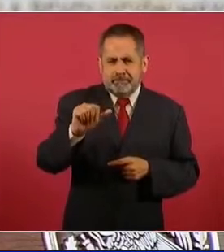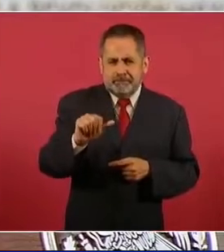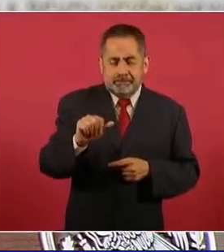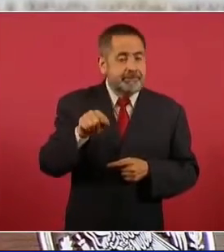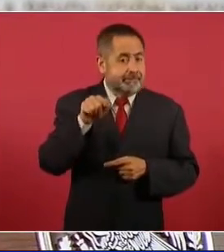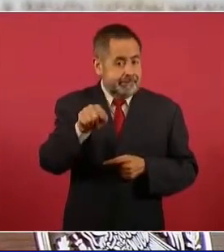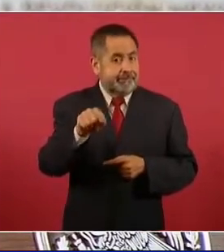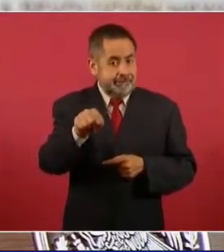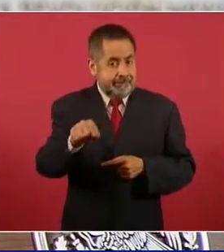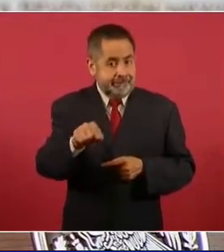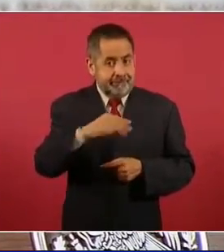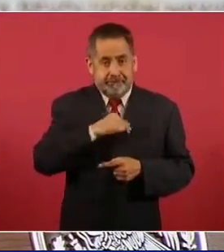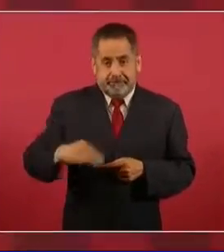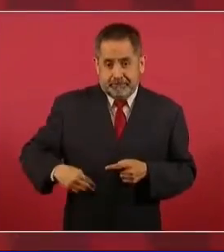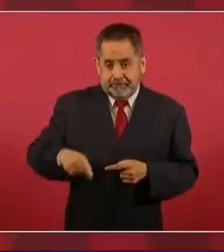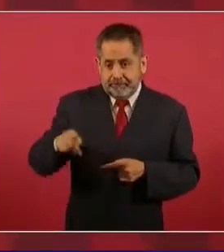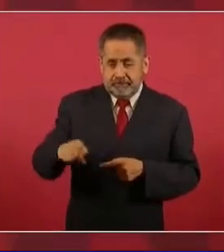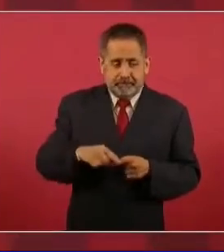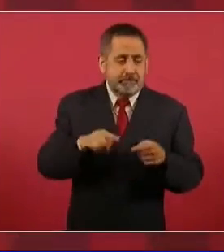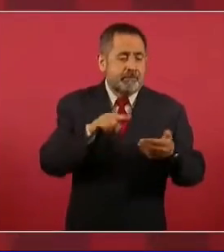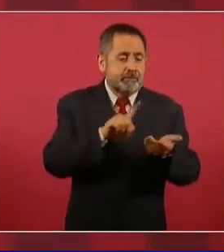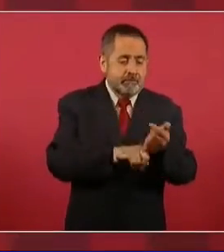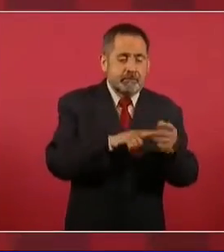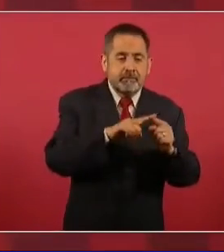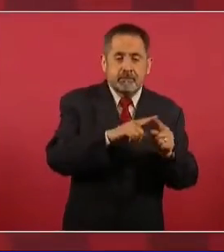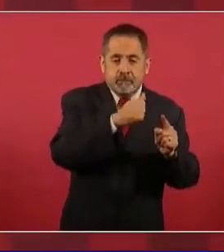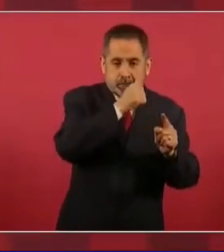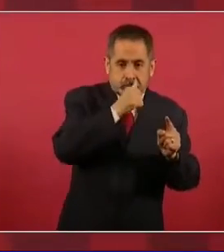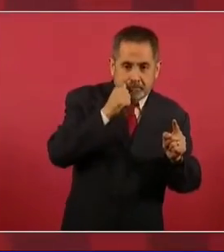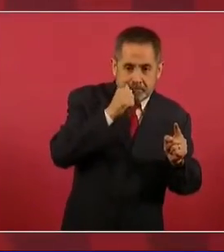Villa Ahumada, que está entre Juárez y Chihuahua,